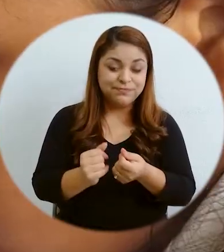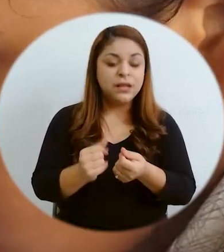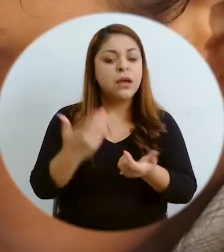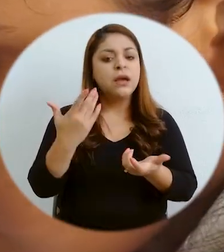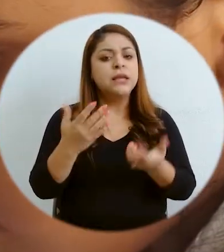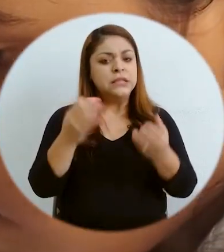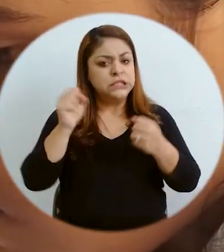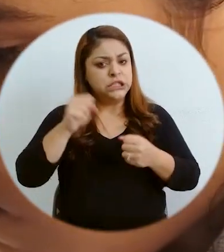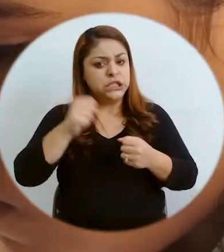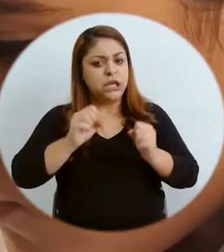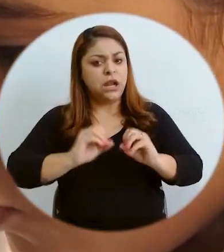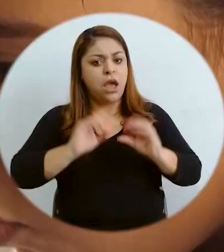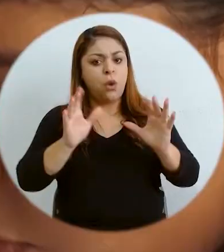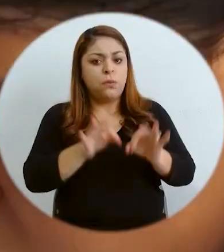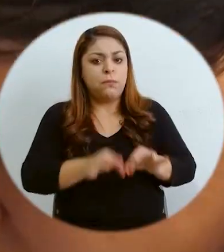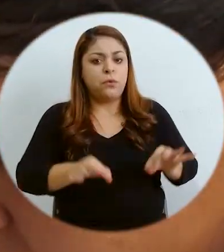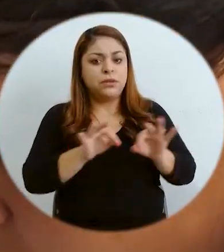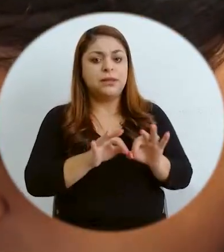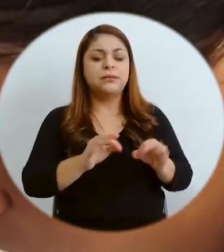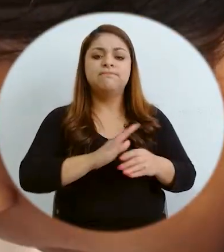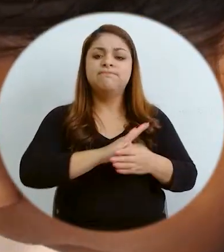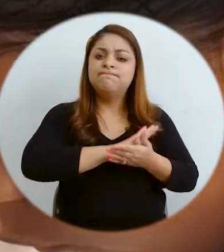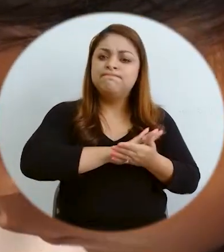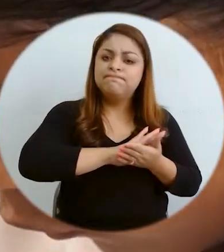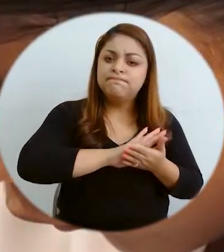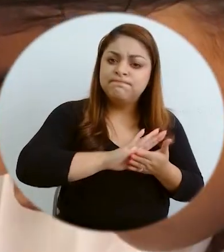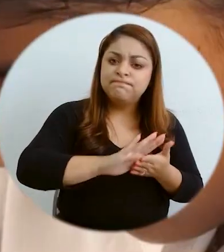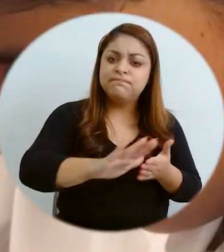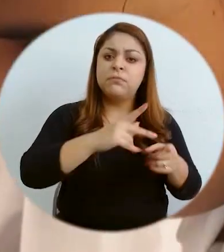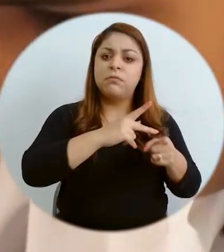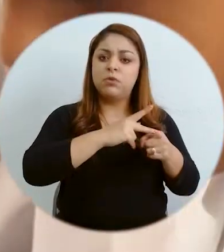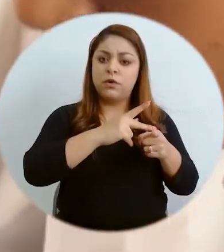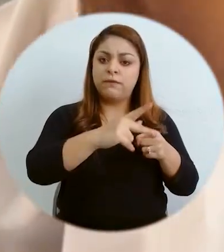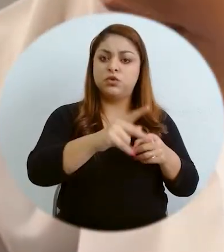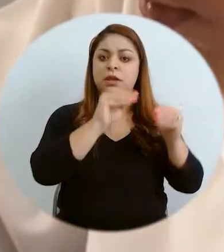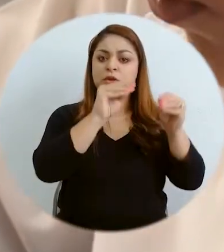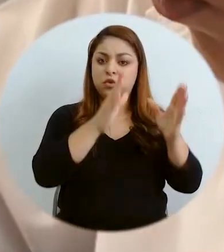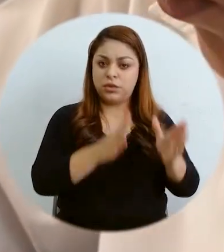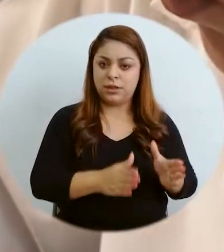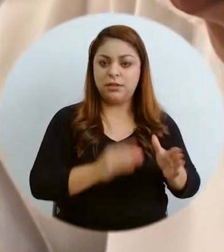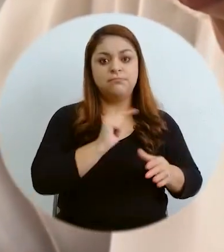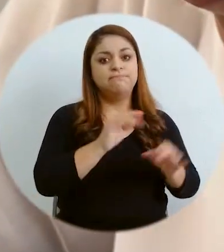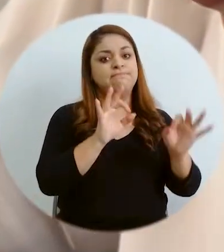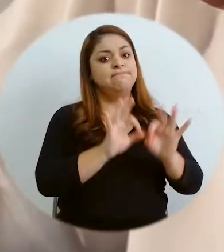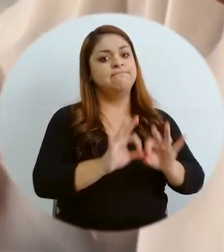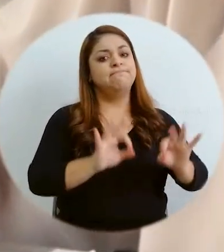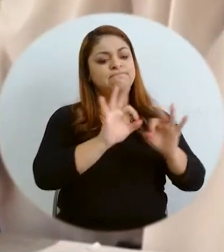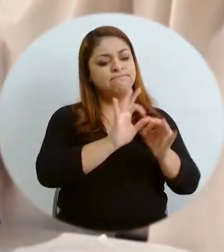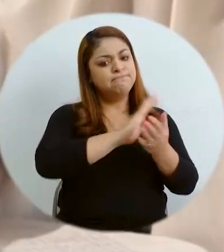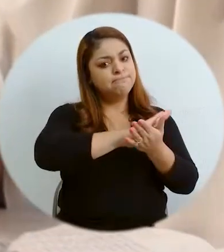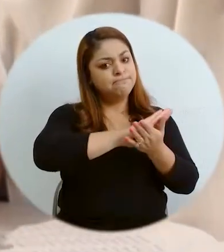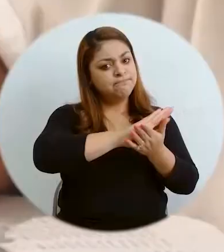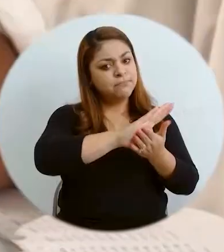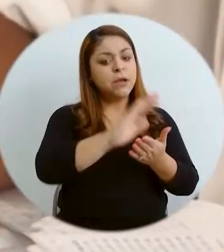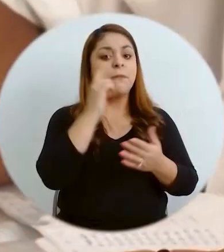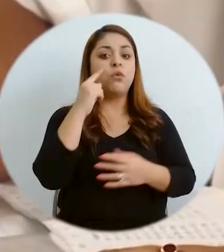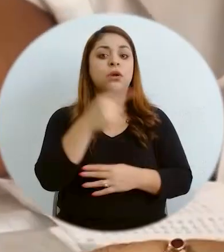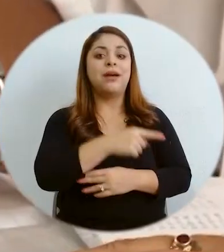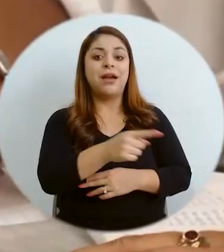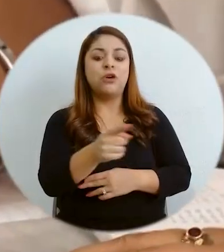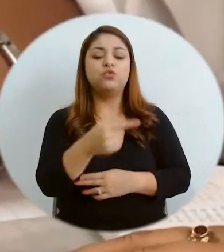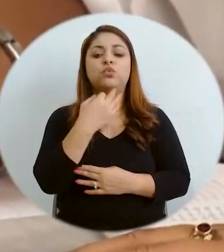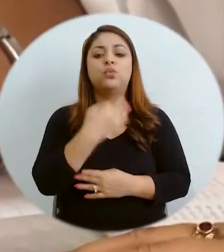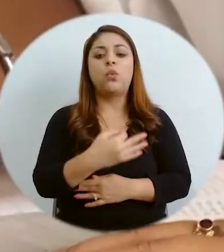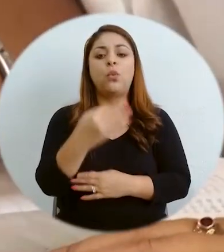es importante, y yo creo que eso debe ser un pilar fundamental también dentro de la educación, porque son esas personas